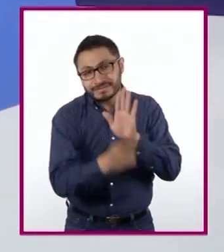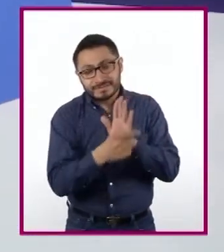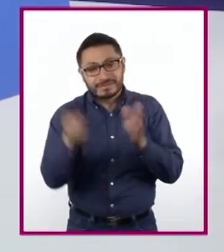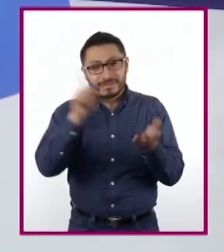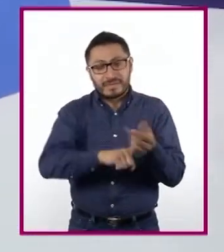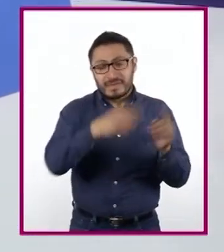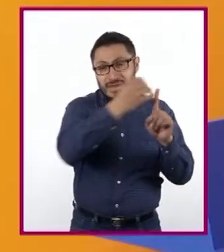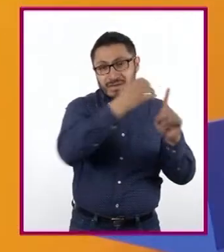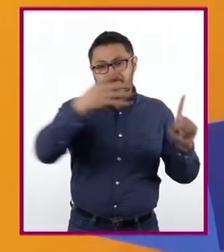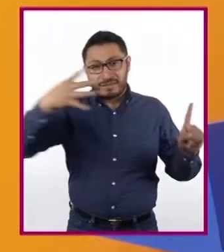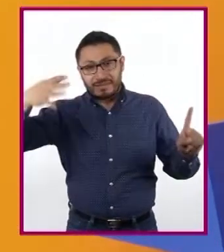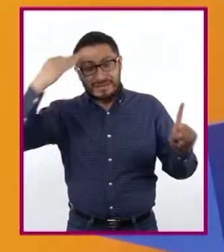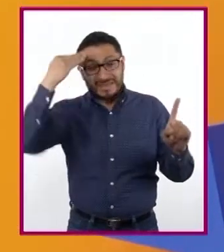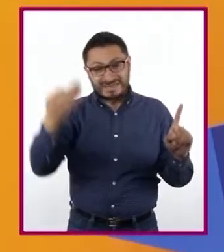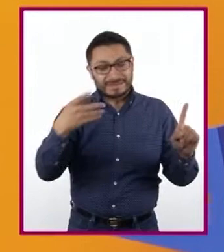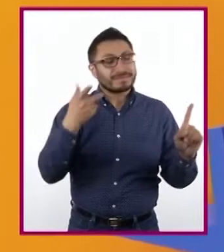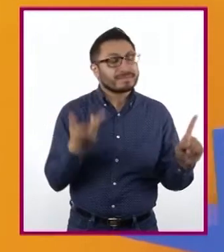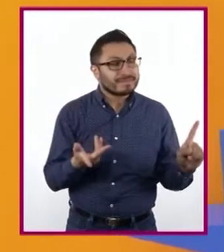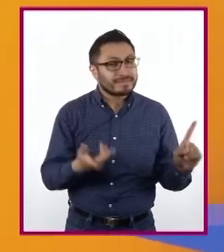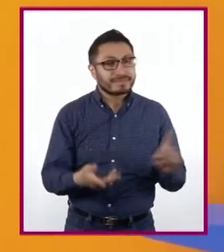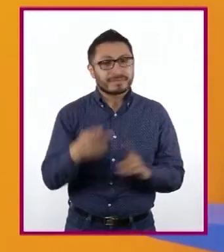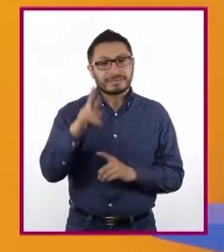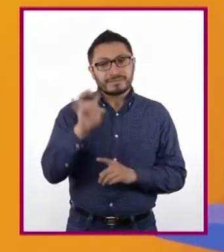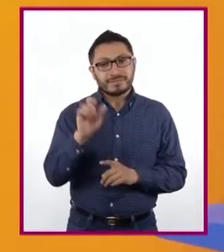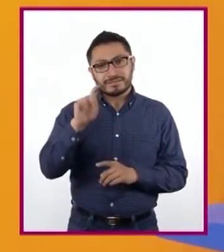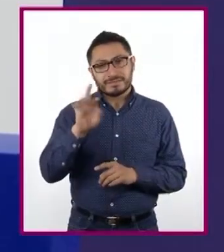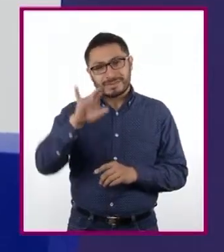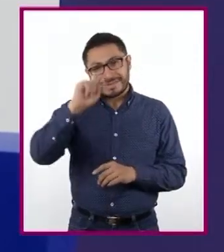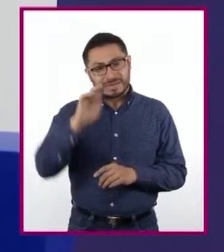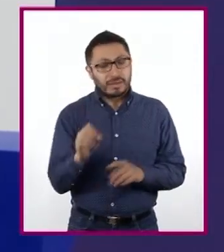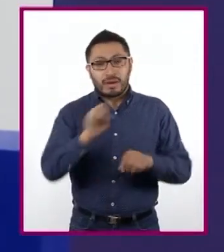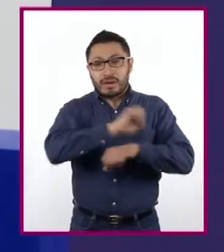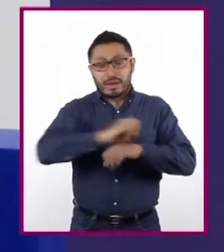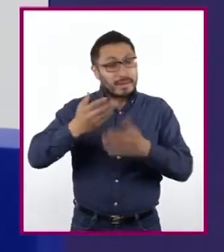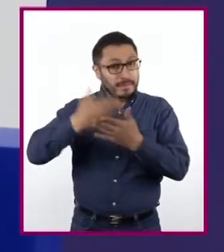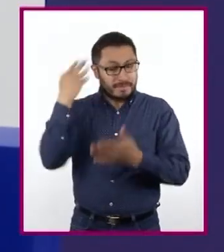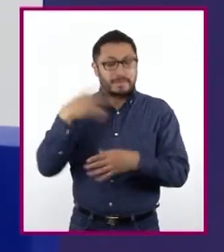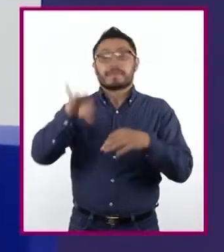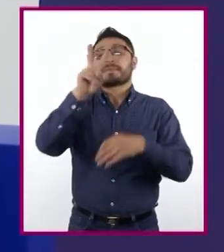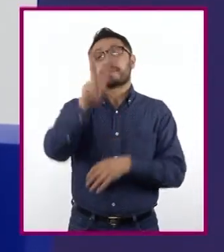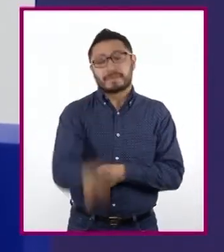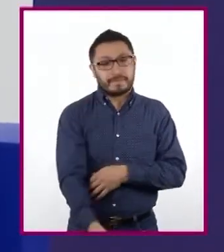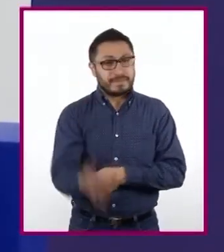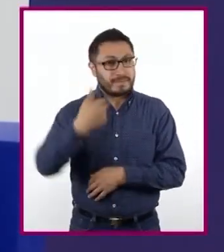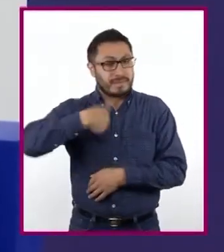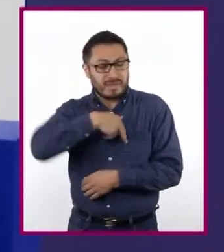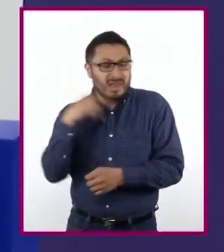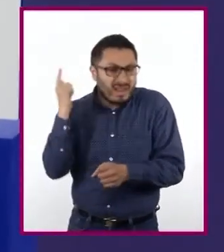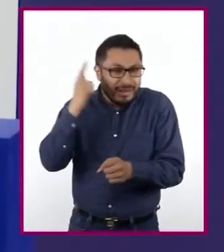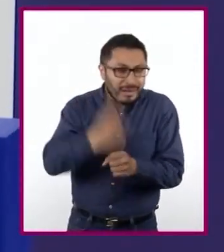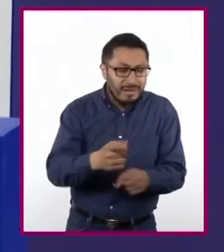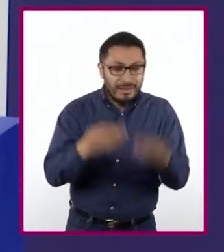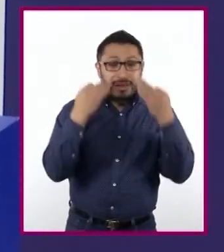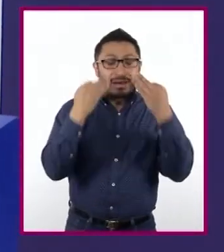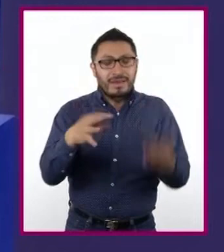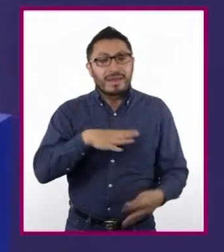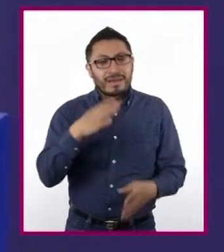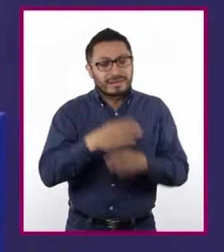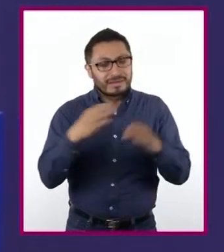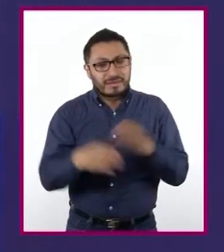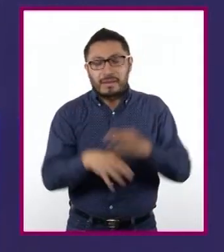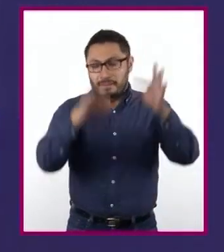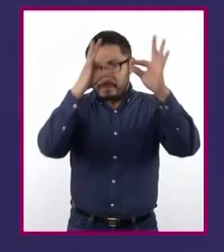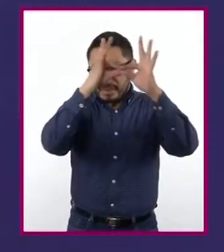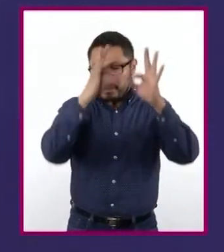tiempo? En pretérito simple o pasado. Correcto, nos damos cuenta de que se tratan acciones